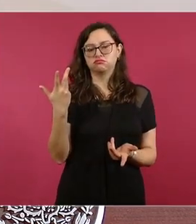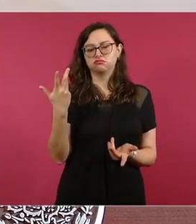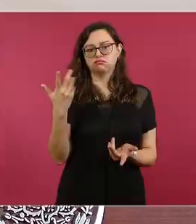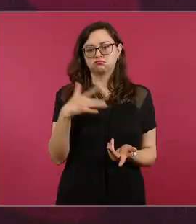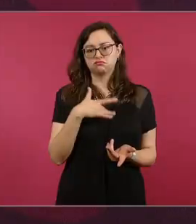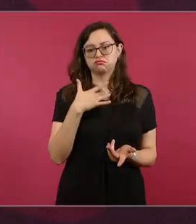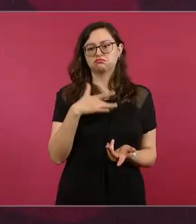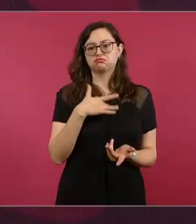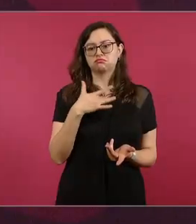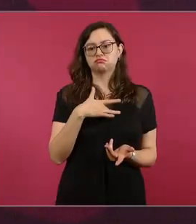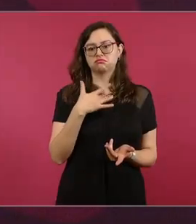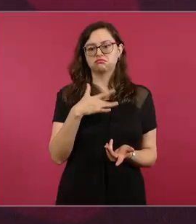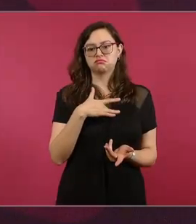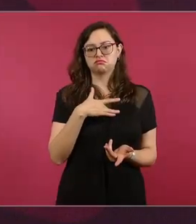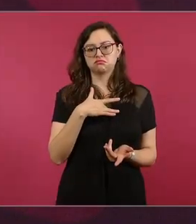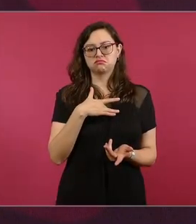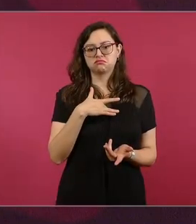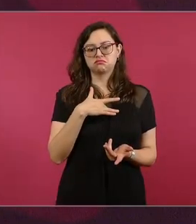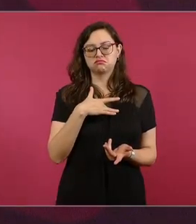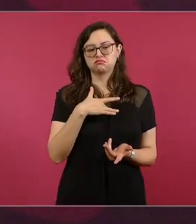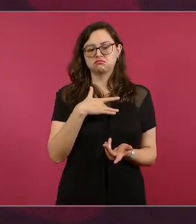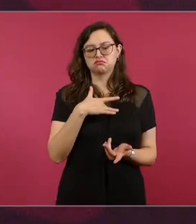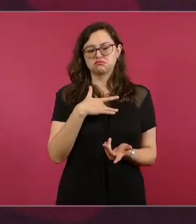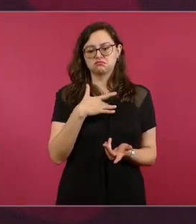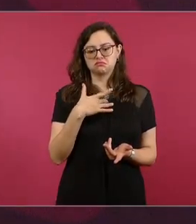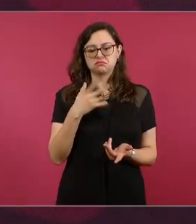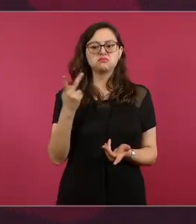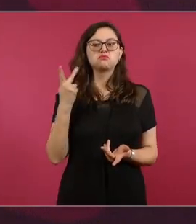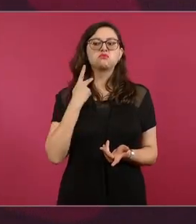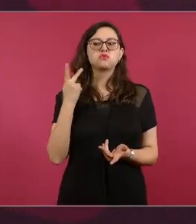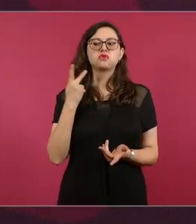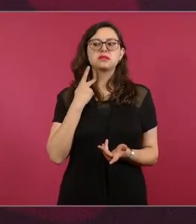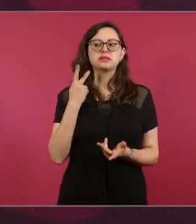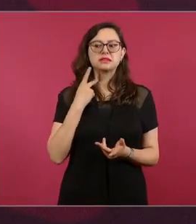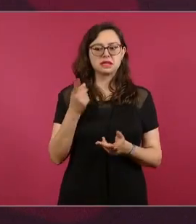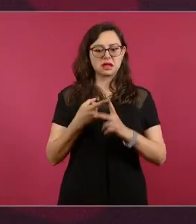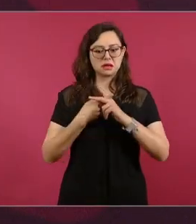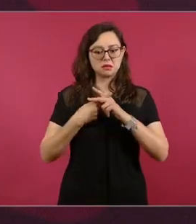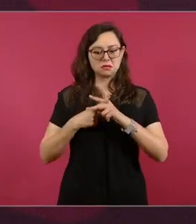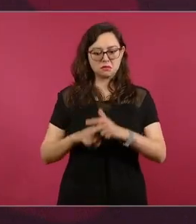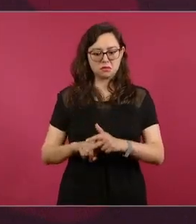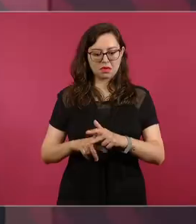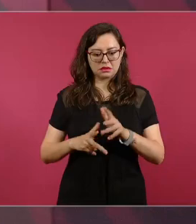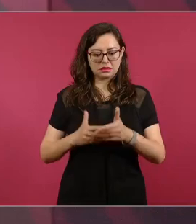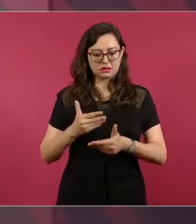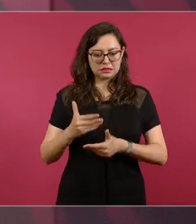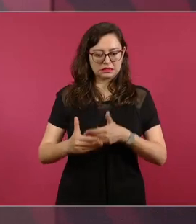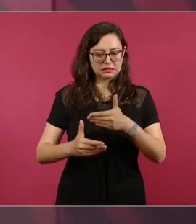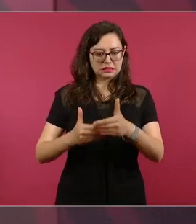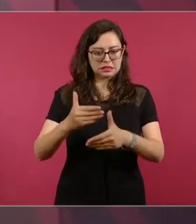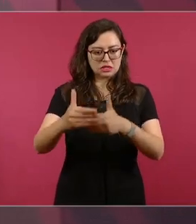una mecánica política muy eficaz,